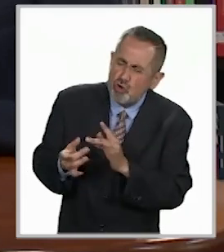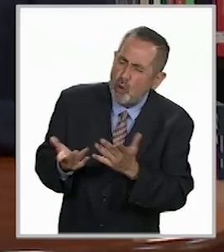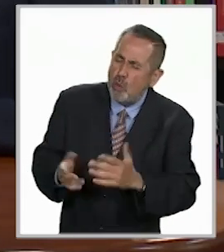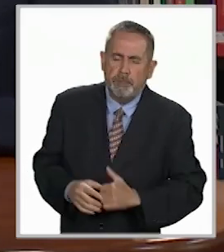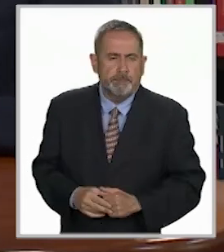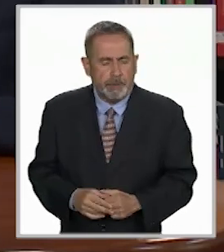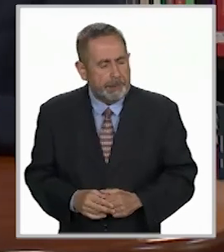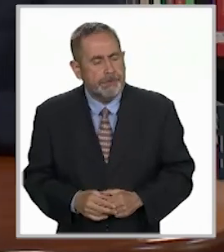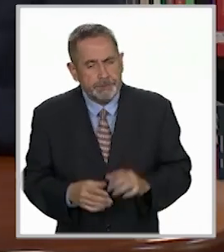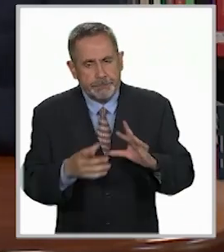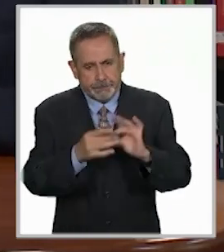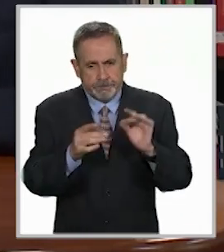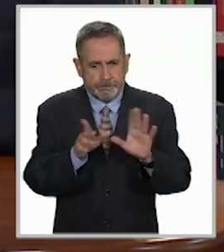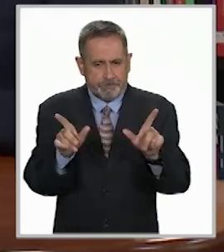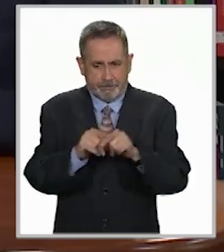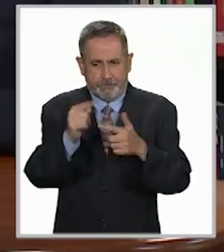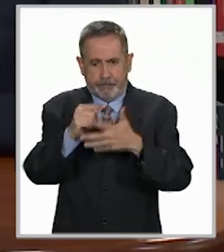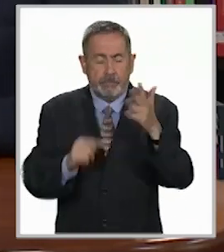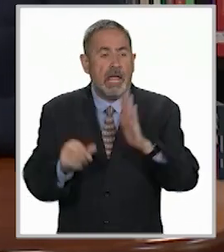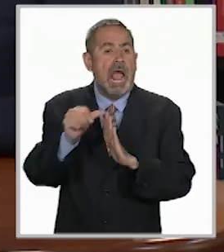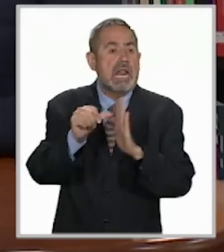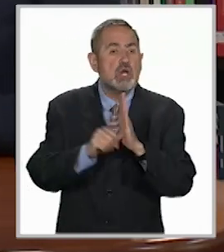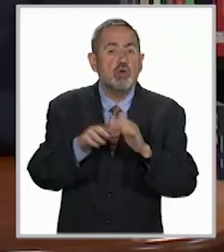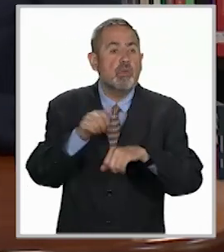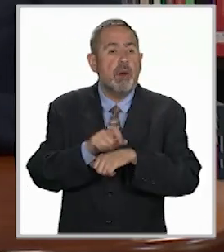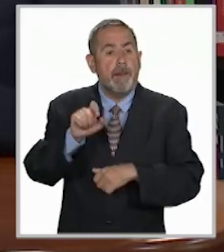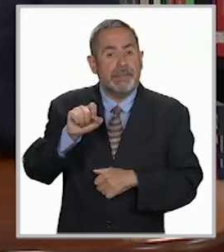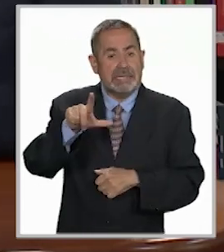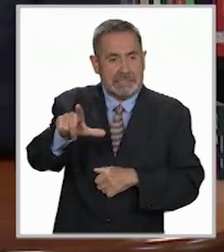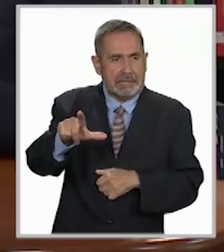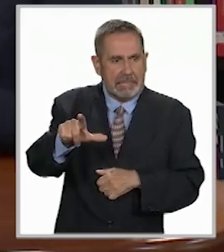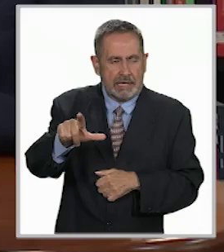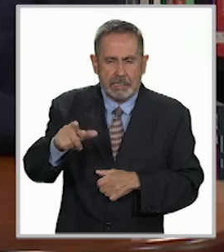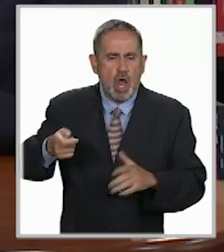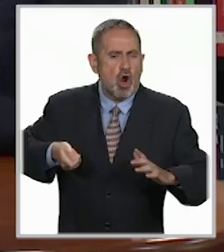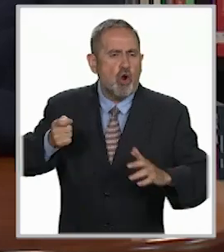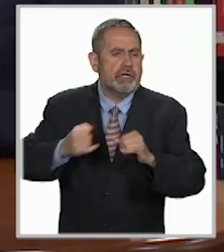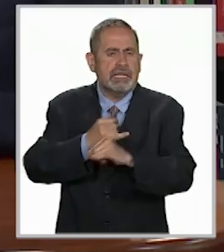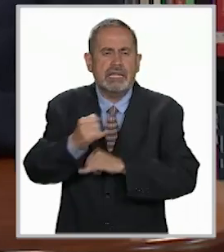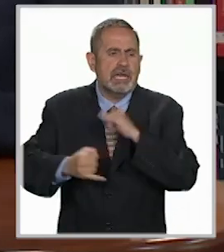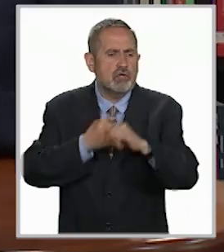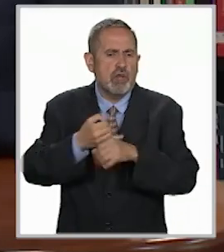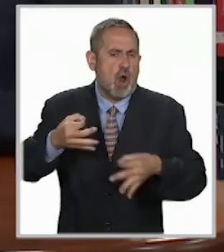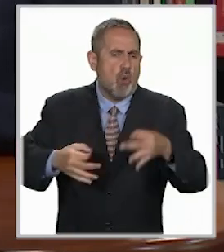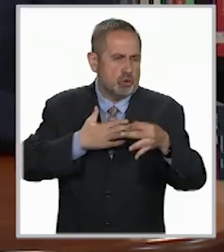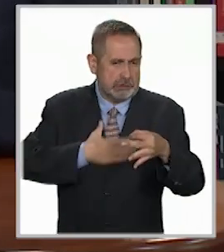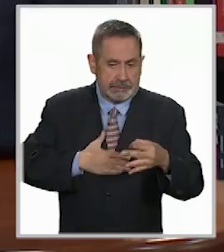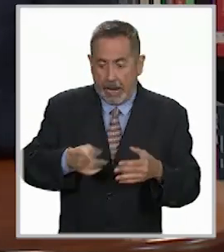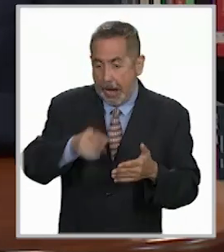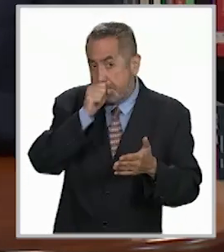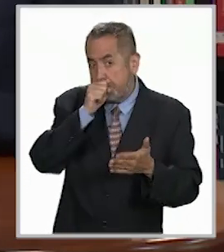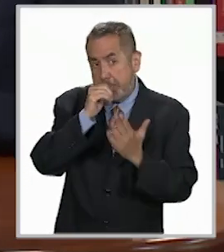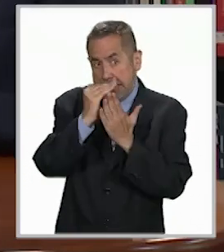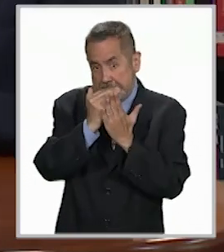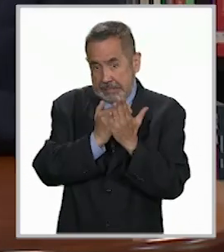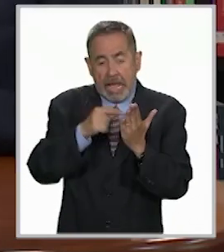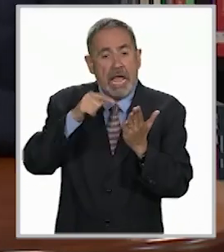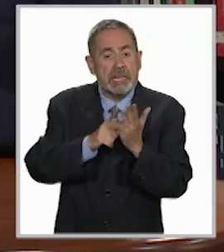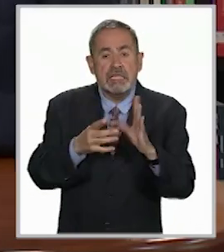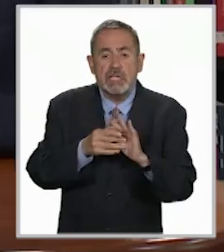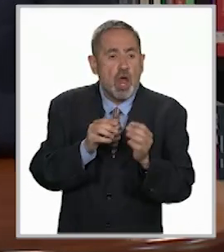más. Claro que sí. Bueno, voy a hacer referencia al artículo 27 del Estatuto de la Corte Internacional de Justicia, que es el que